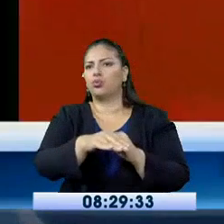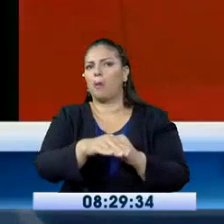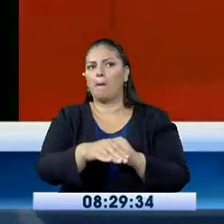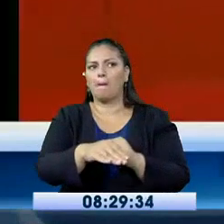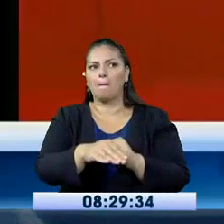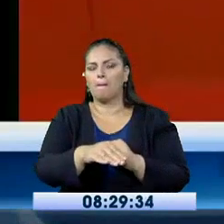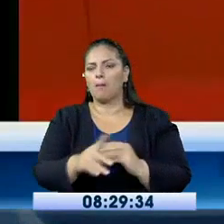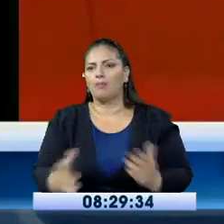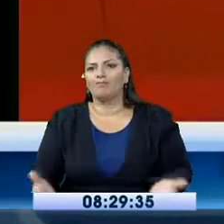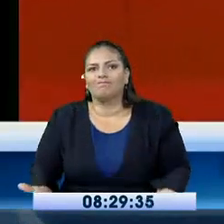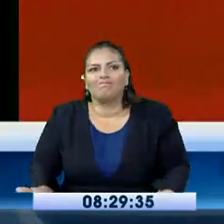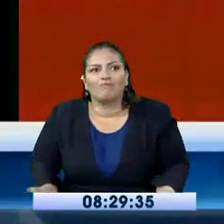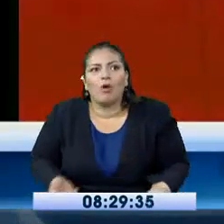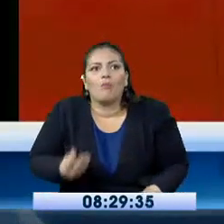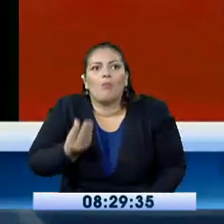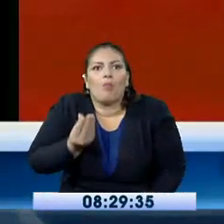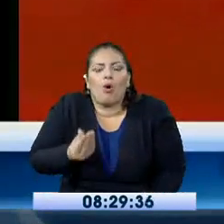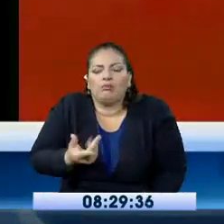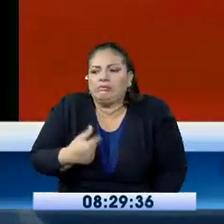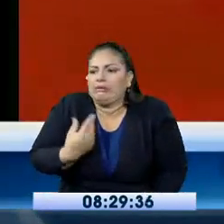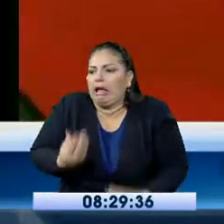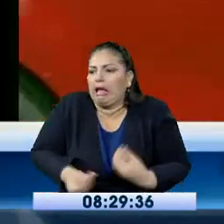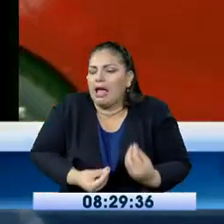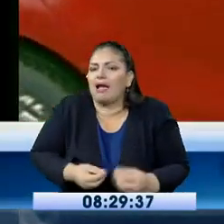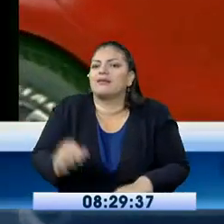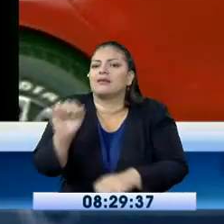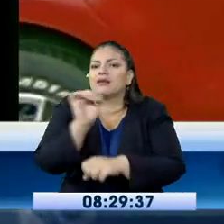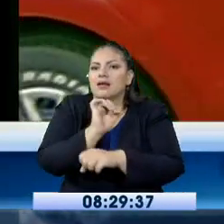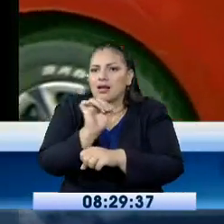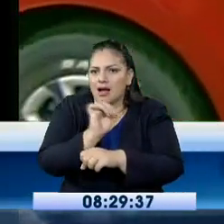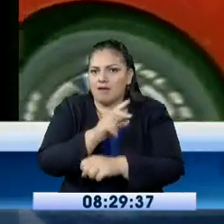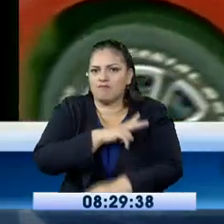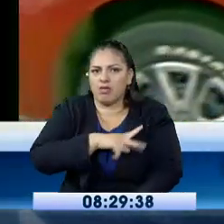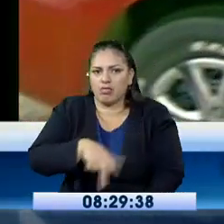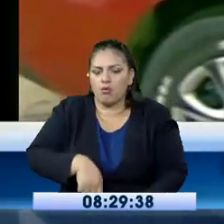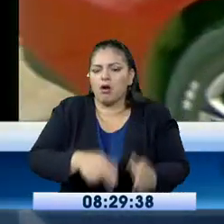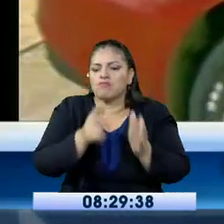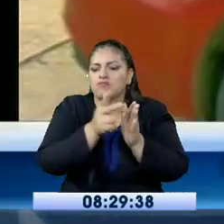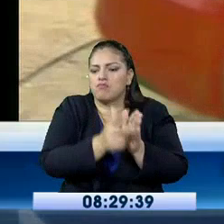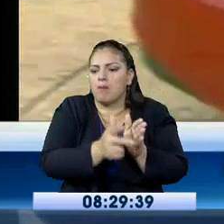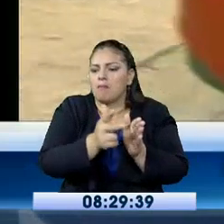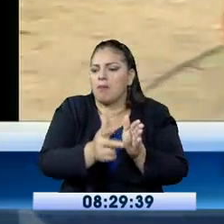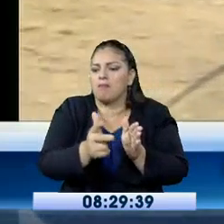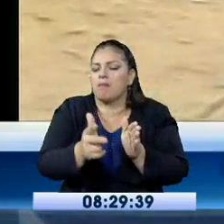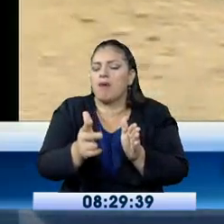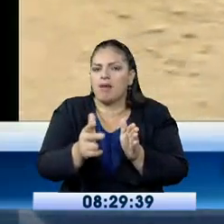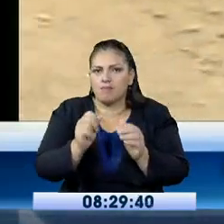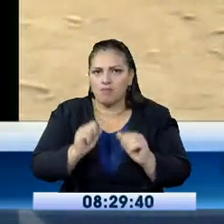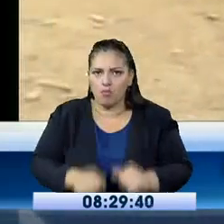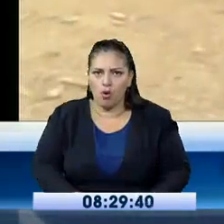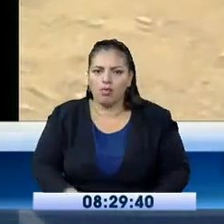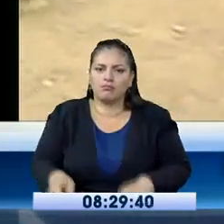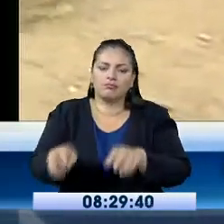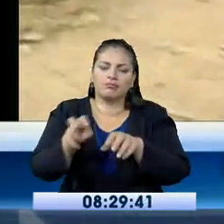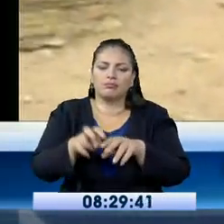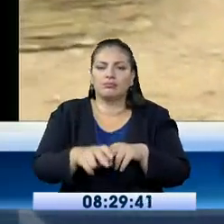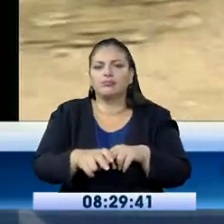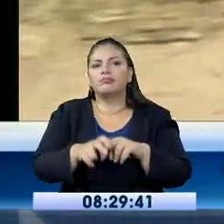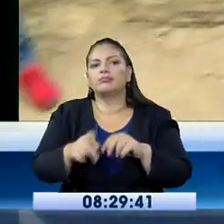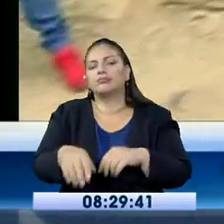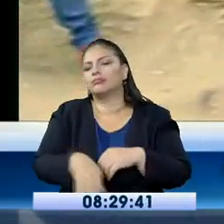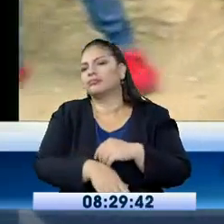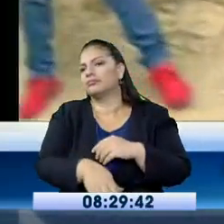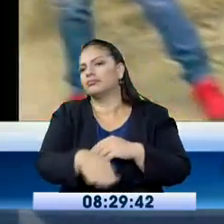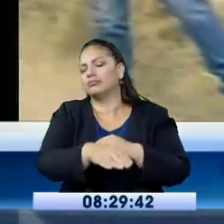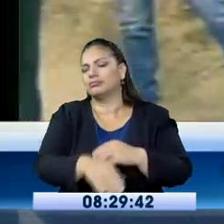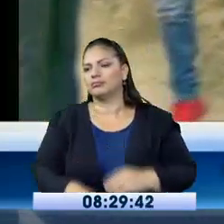taxi ruta, sino que ustedes ya están organizados. Estamos hoy con el presidente de esta organización, por decirlo así. ¿Ustedes cómo